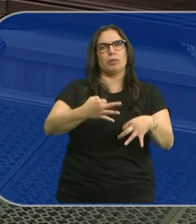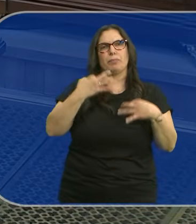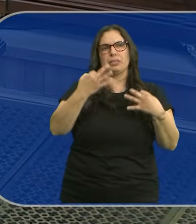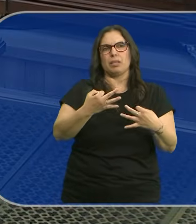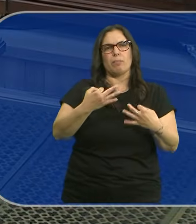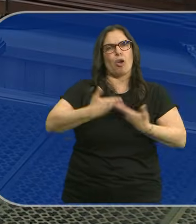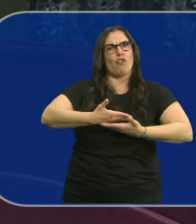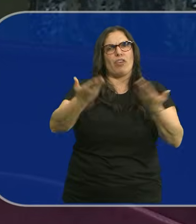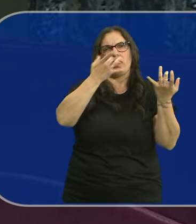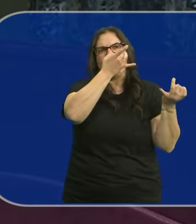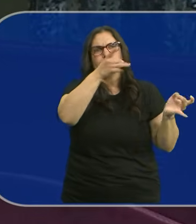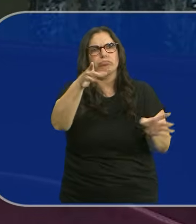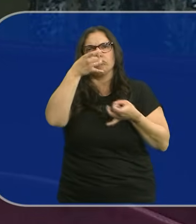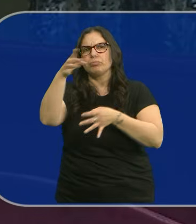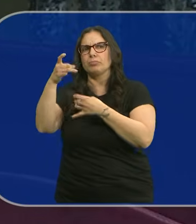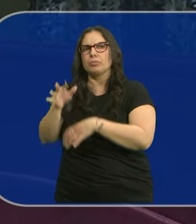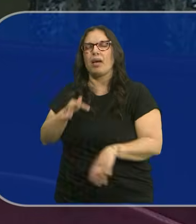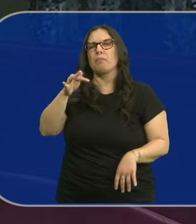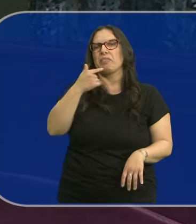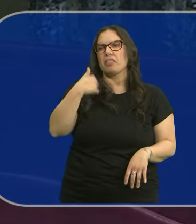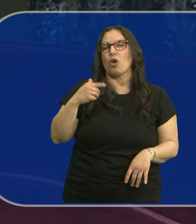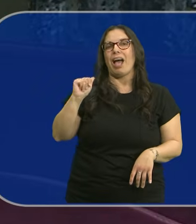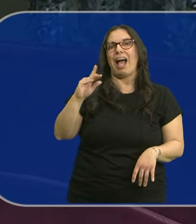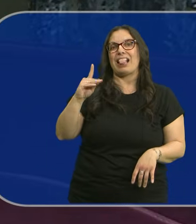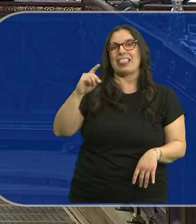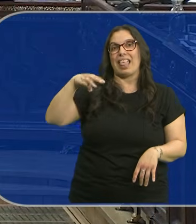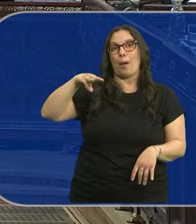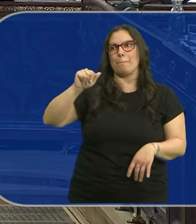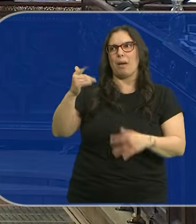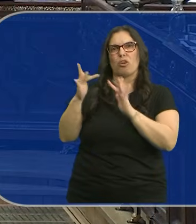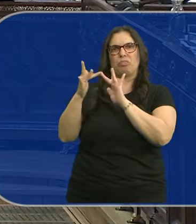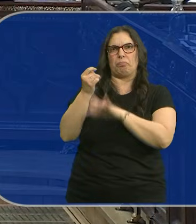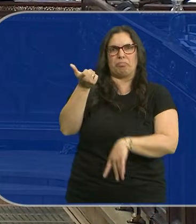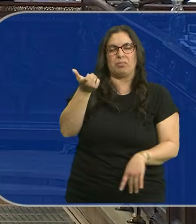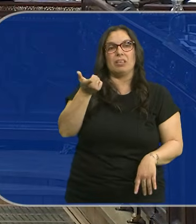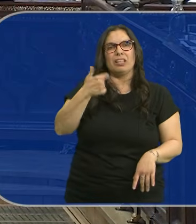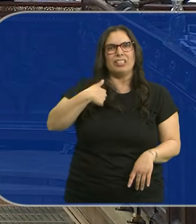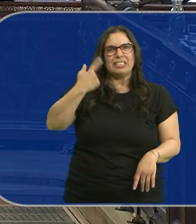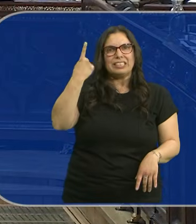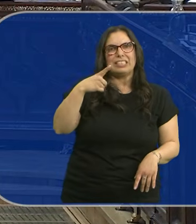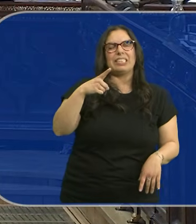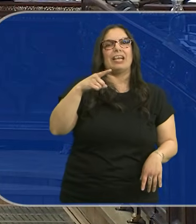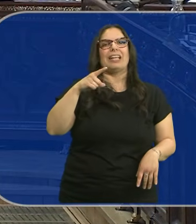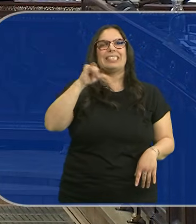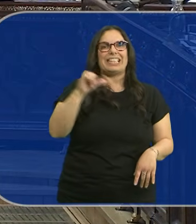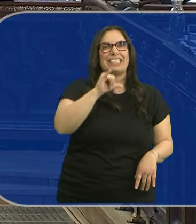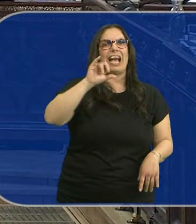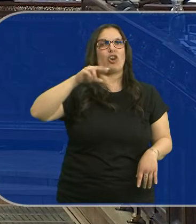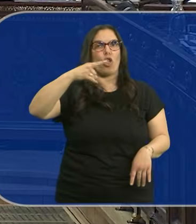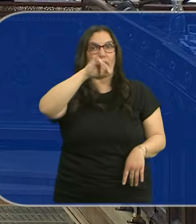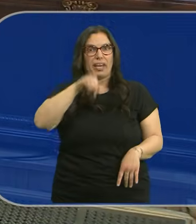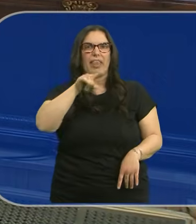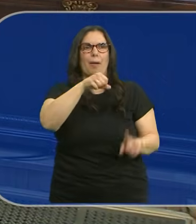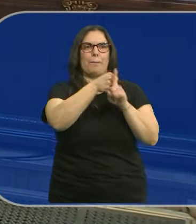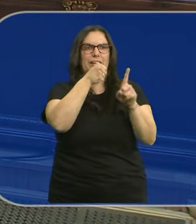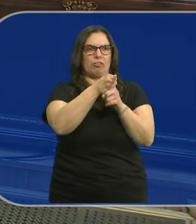con muchísima confianza. Además, ha subrayado su escasa relación con Aldama y su creencia de que Jessica Rodríguez haya podido ser coaccionada de cara a su